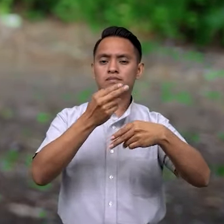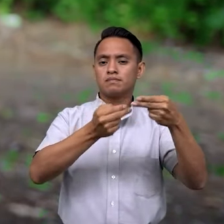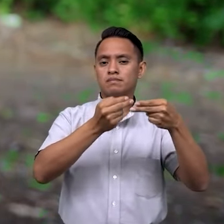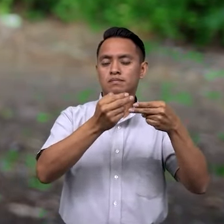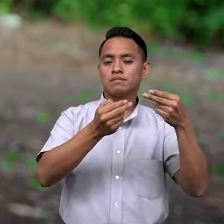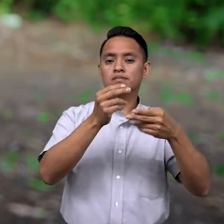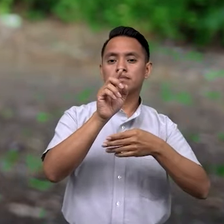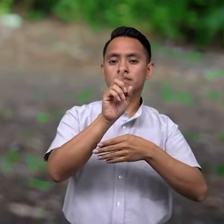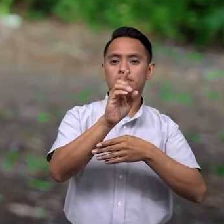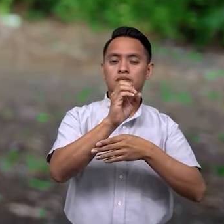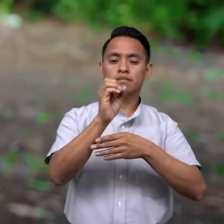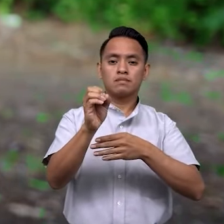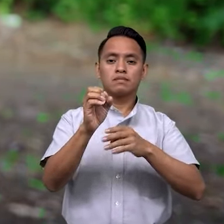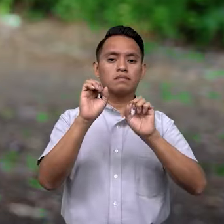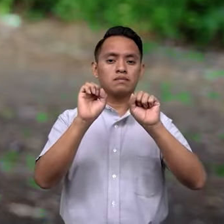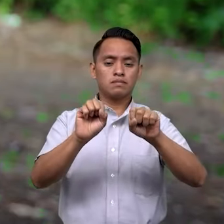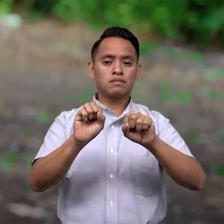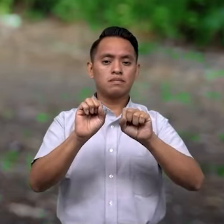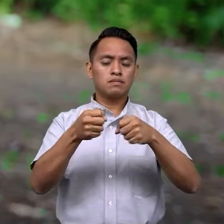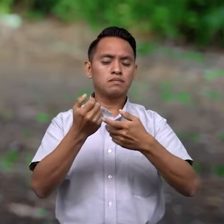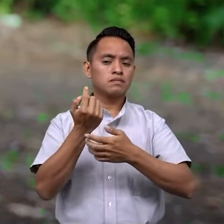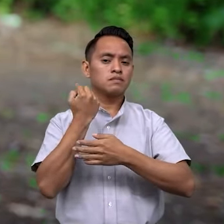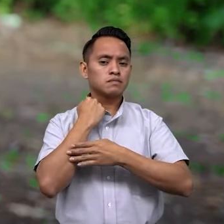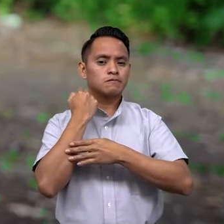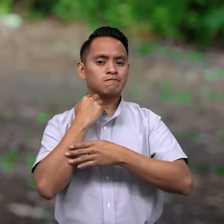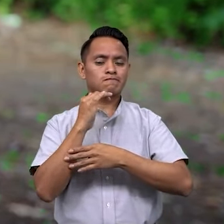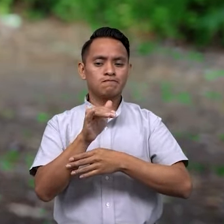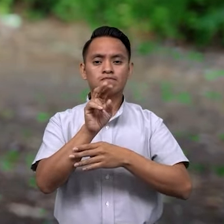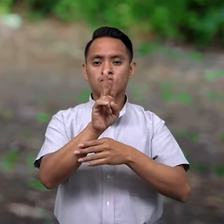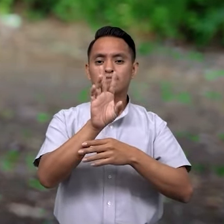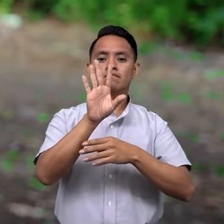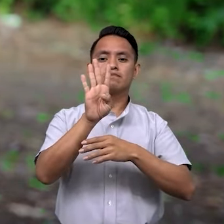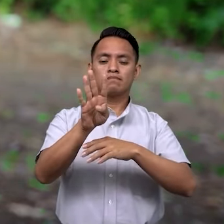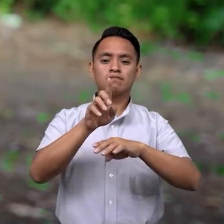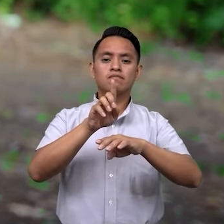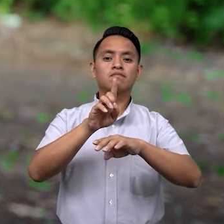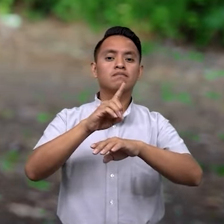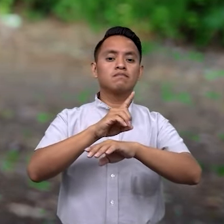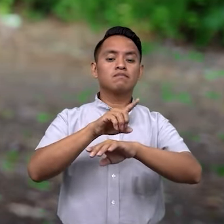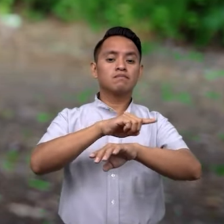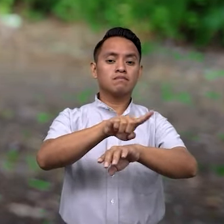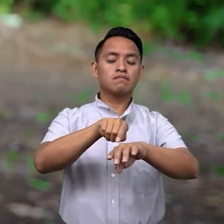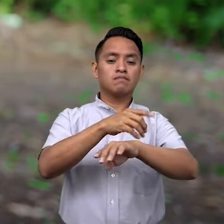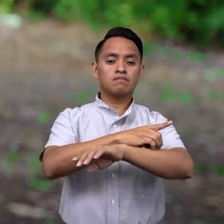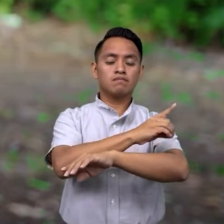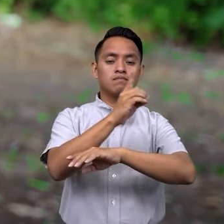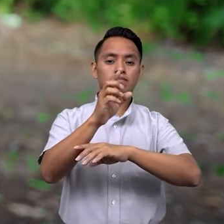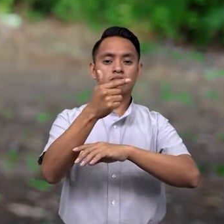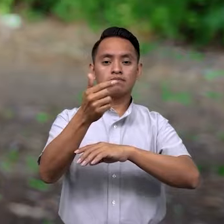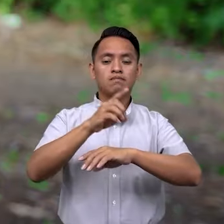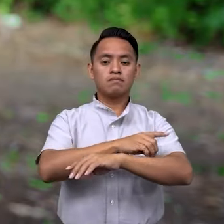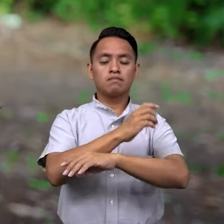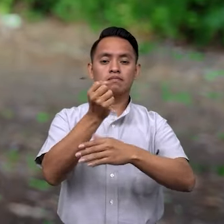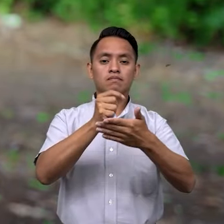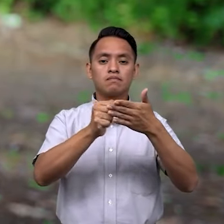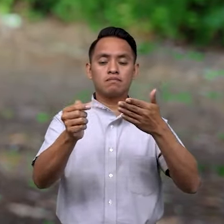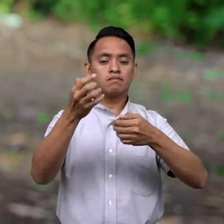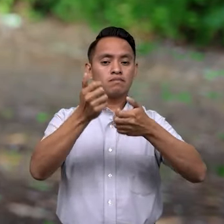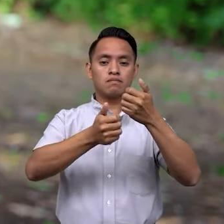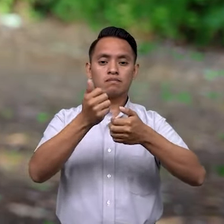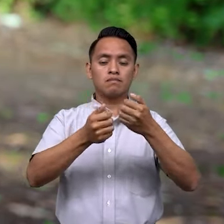directa número 100, la cual está disponible las 24 horas del día, los 7 días de la semana ante cualquier situación de